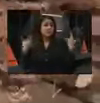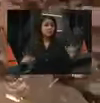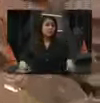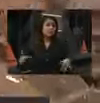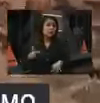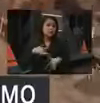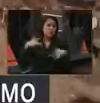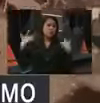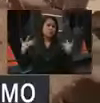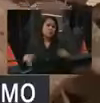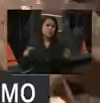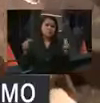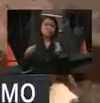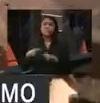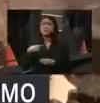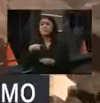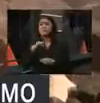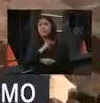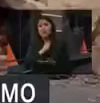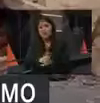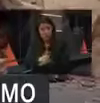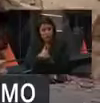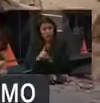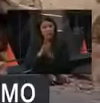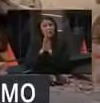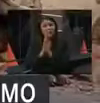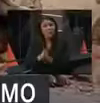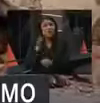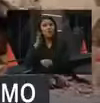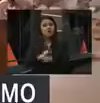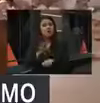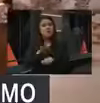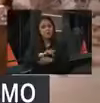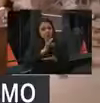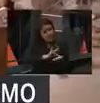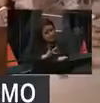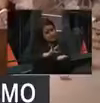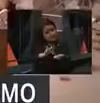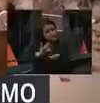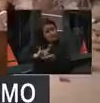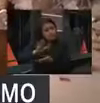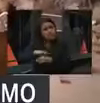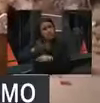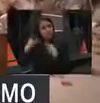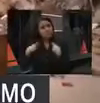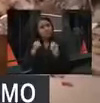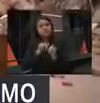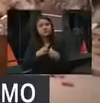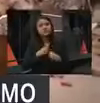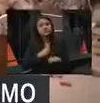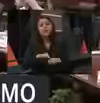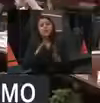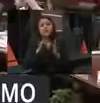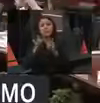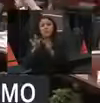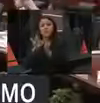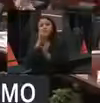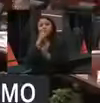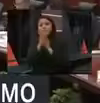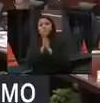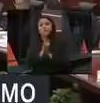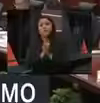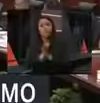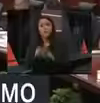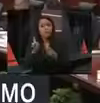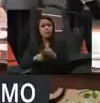bajo los escombros y claman por ayuda y hoy crece el apoyo a la convocatoria de ciudadanos en redes sociales para que los